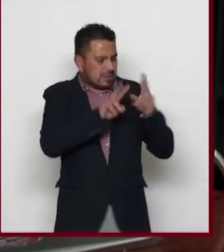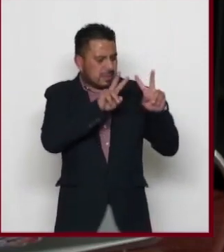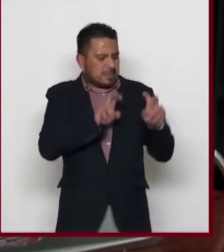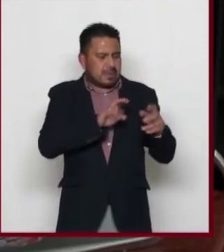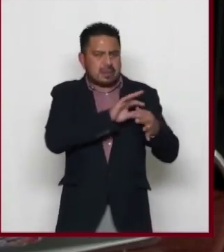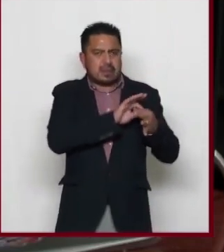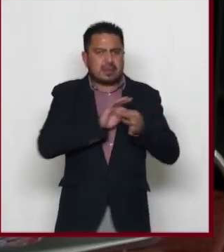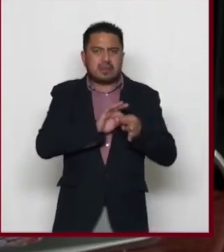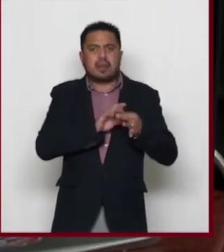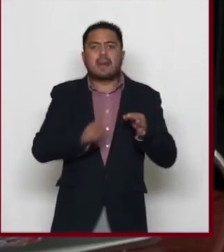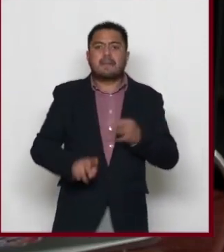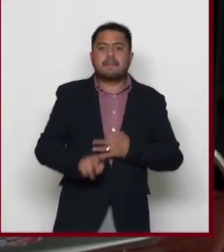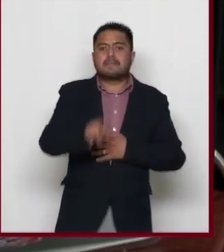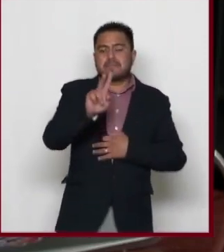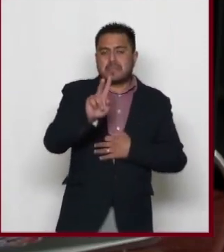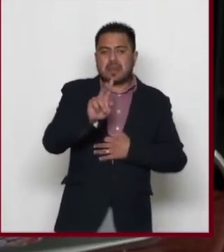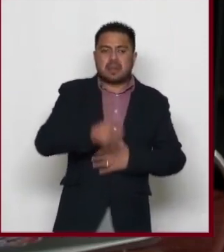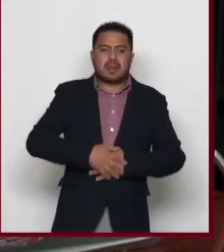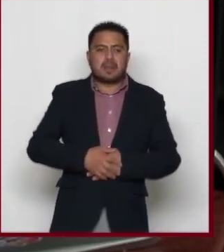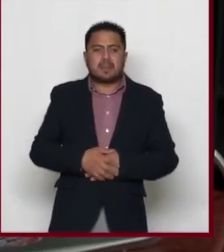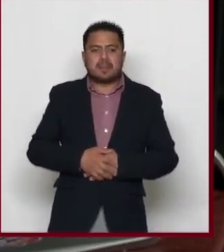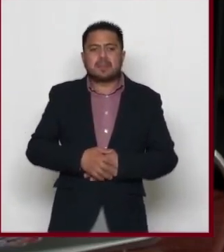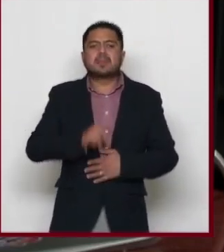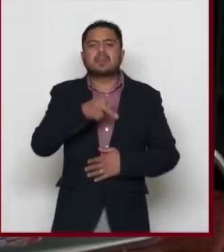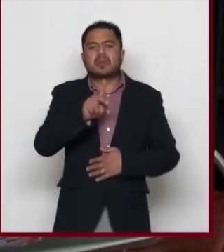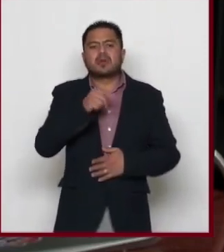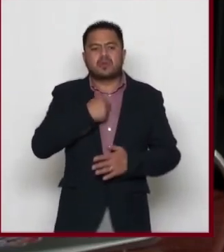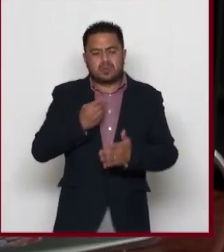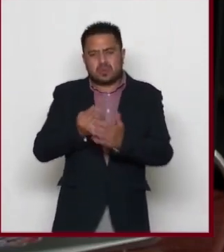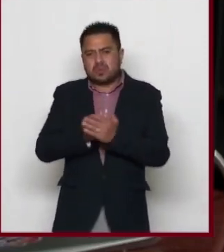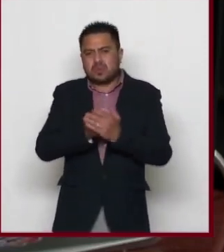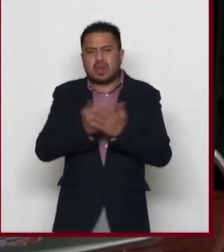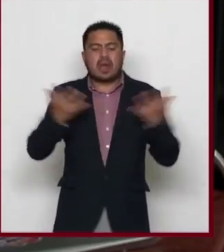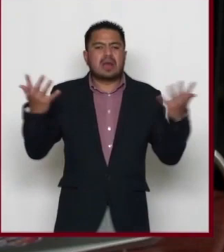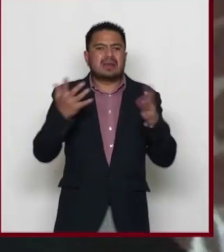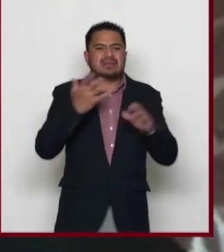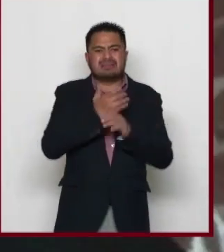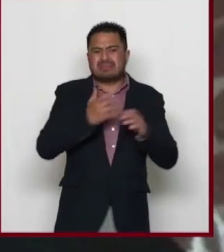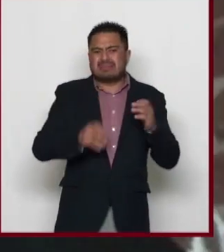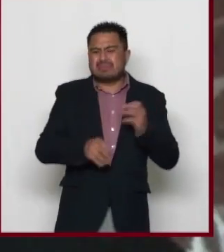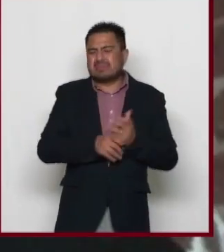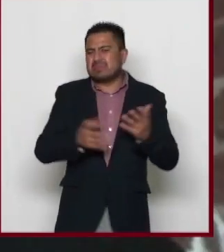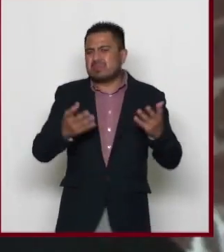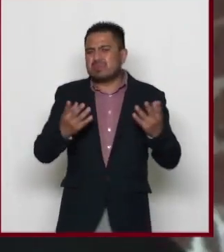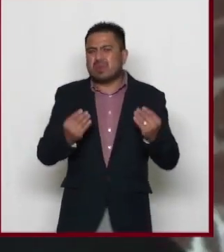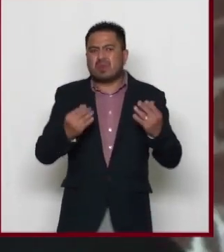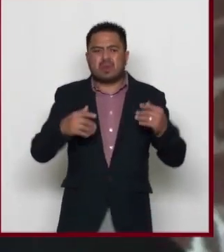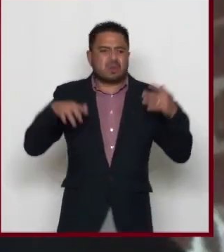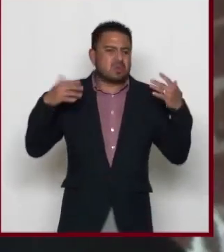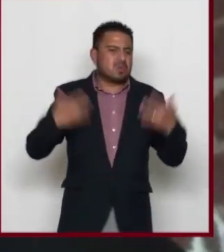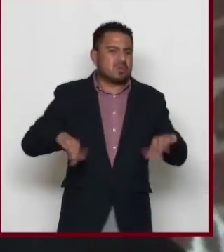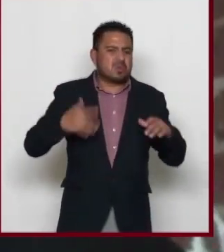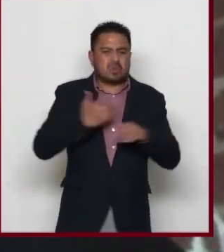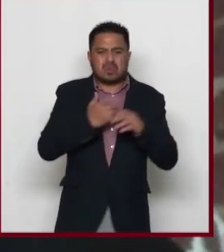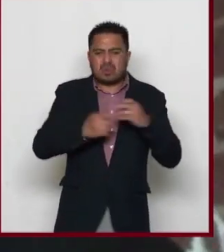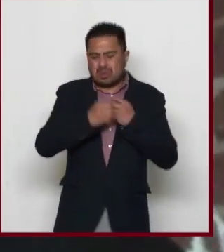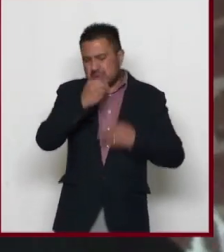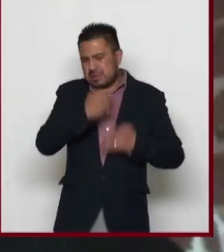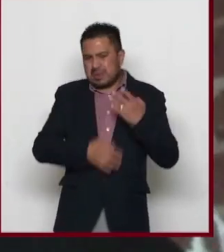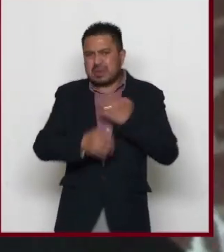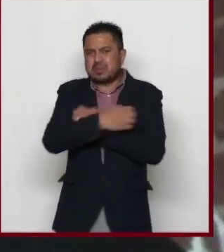física que sepa, tiene uno que aprender a meter garrocha, ¿ok? Pero a uno lo capacita para hacer